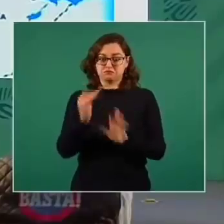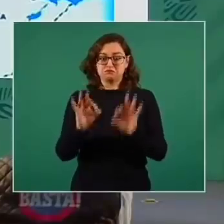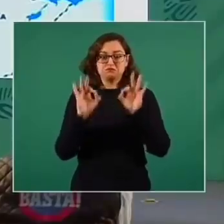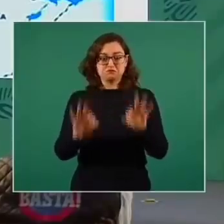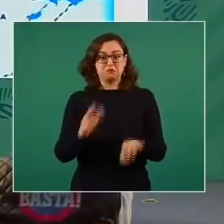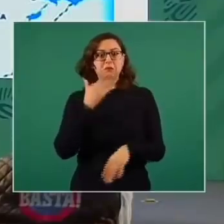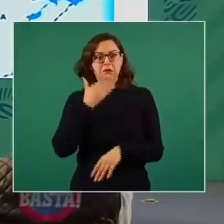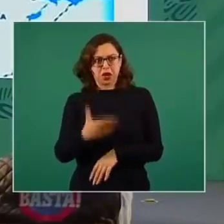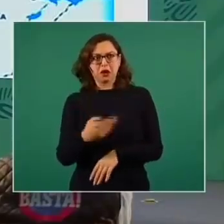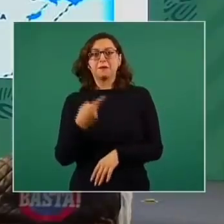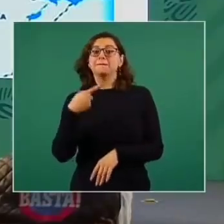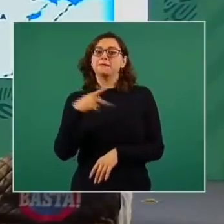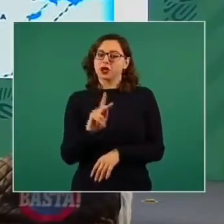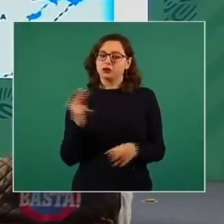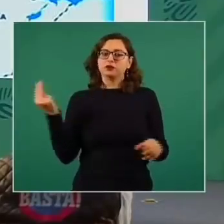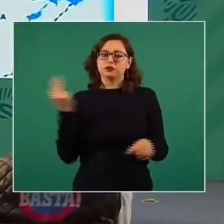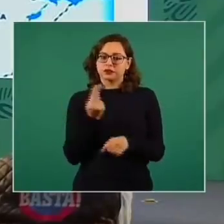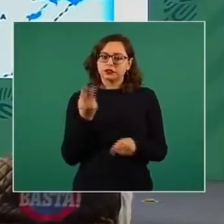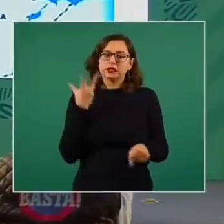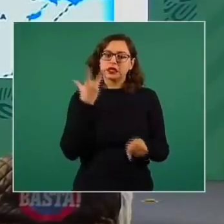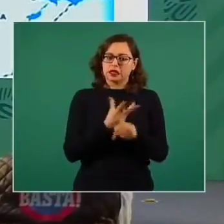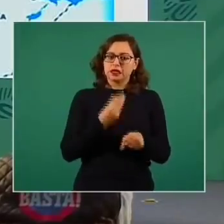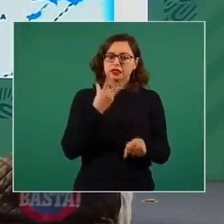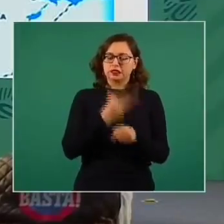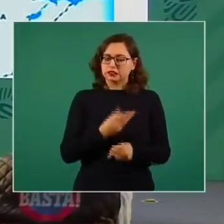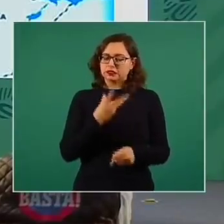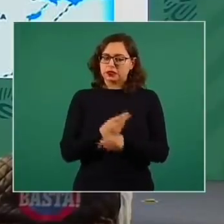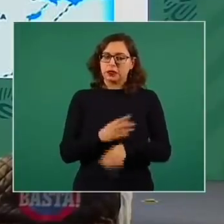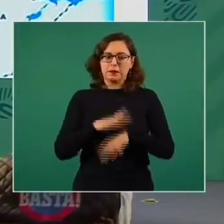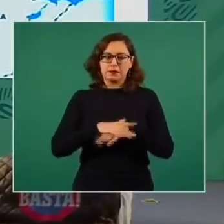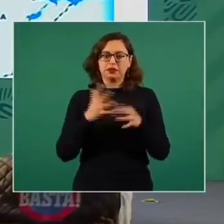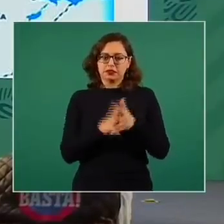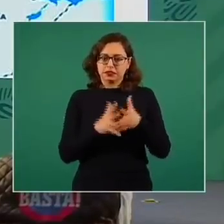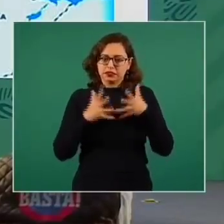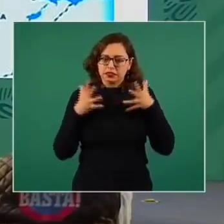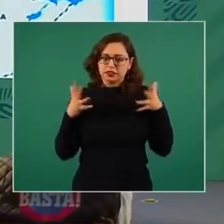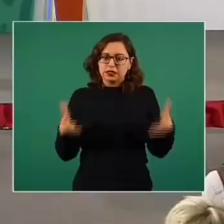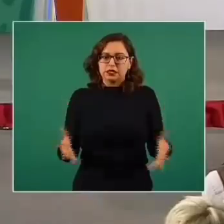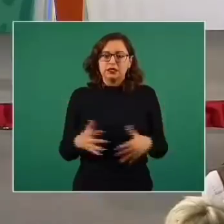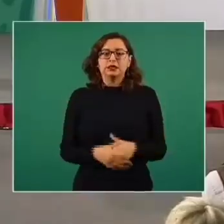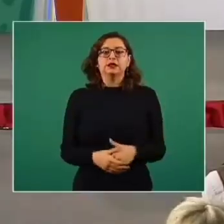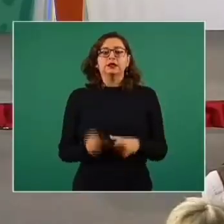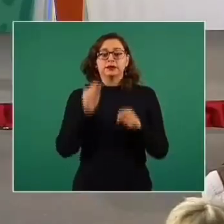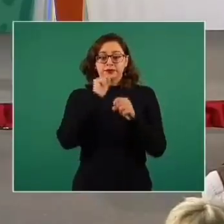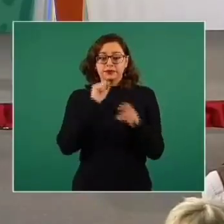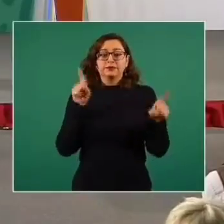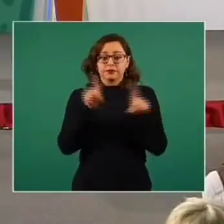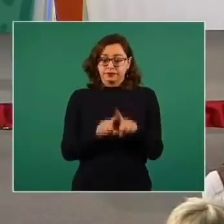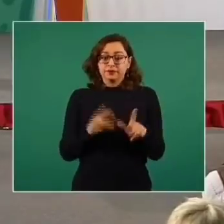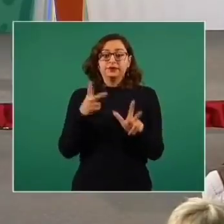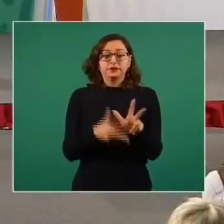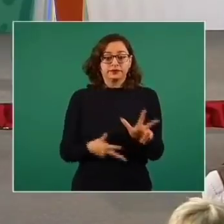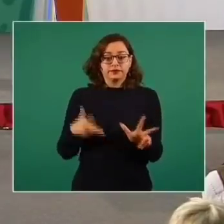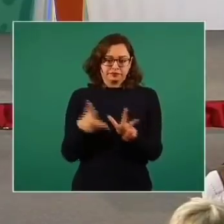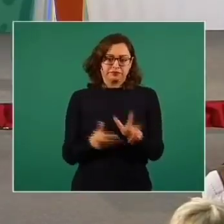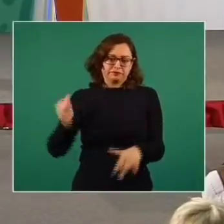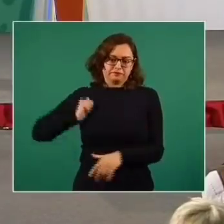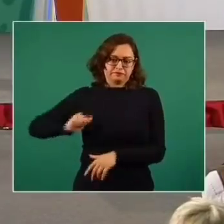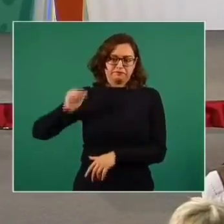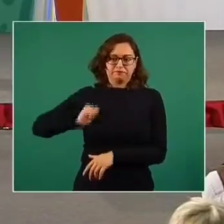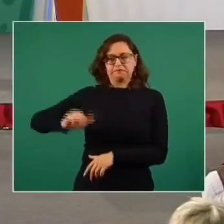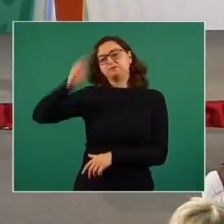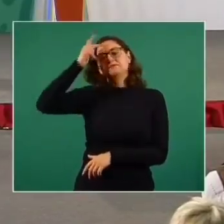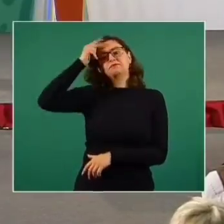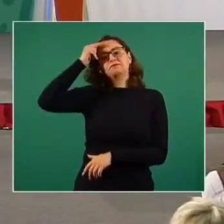estamos ampliando mejorando estos dos persona hizo también el ferrocarril una